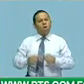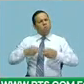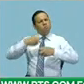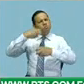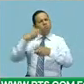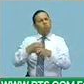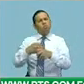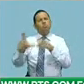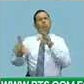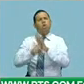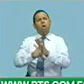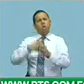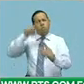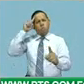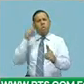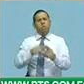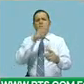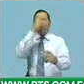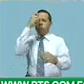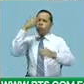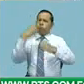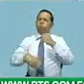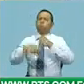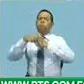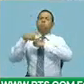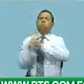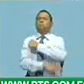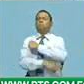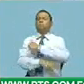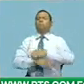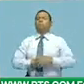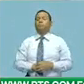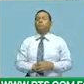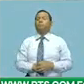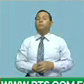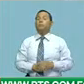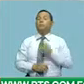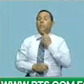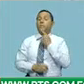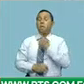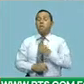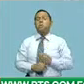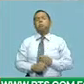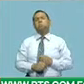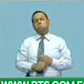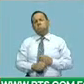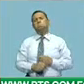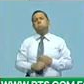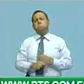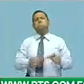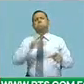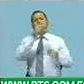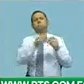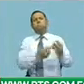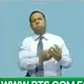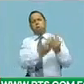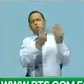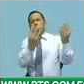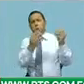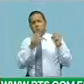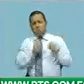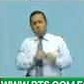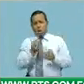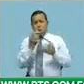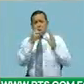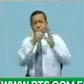otra forma de hacerlo se mostraron a favor del porte de arma para combatir la delincuencia cumpliendo con los requisitos de ley